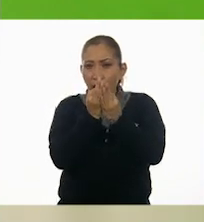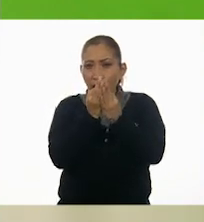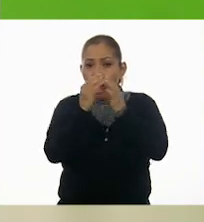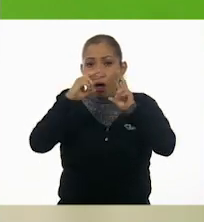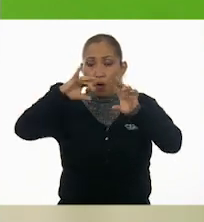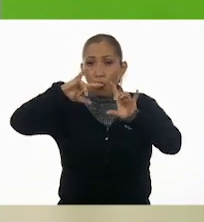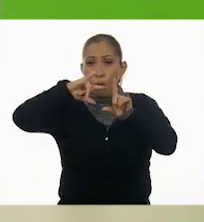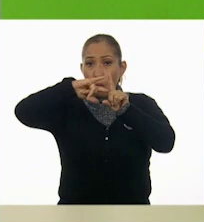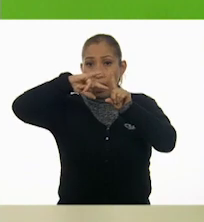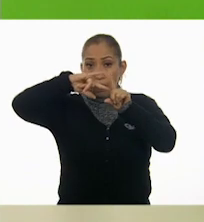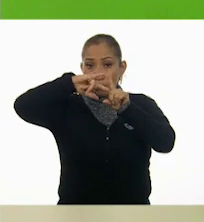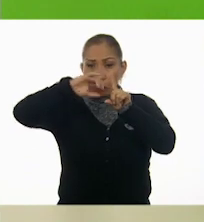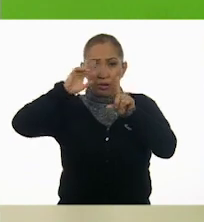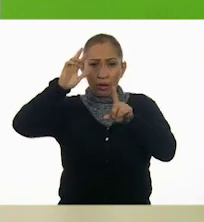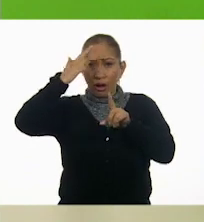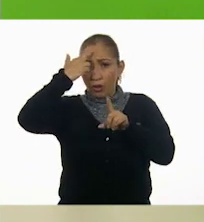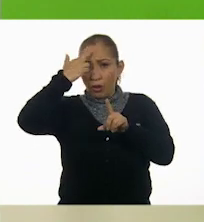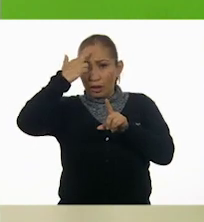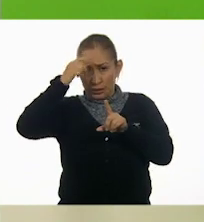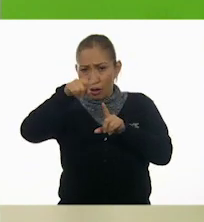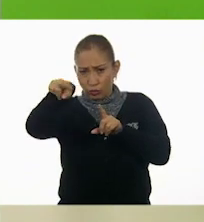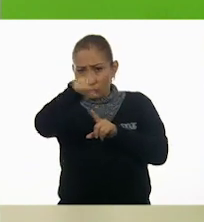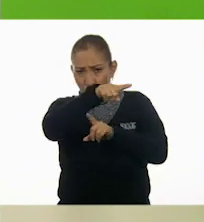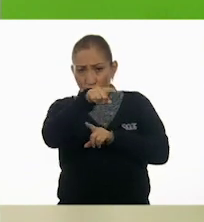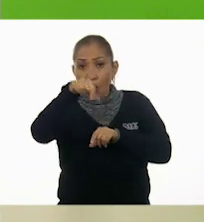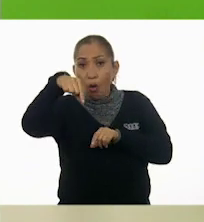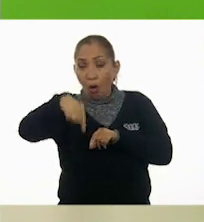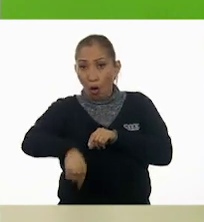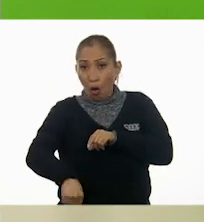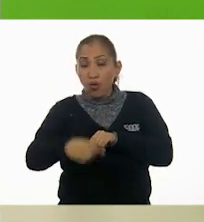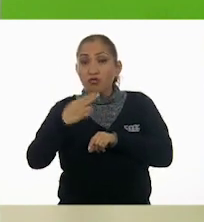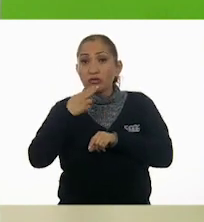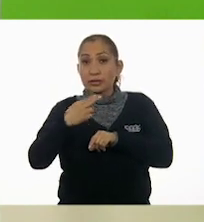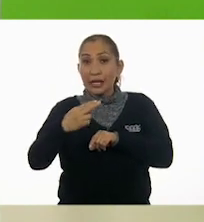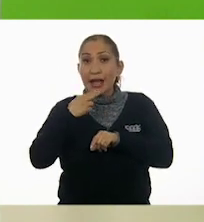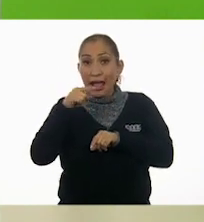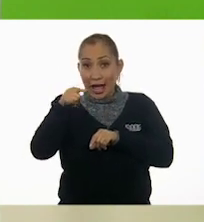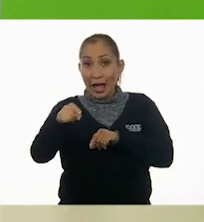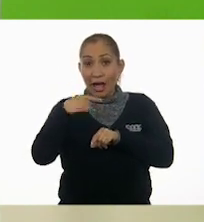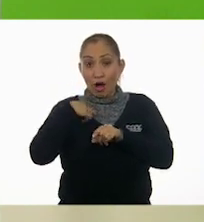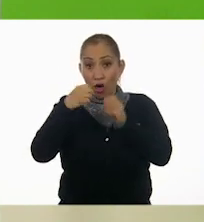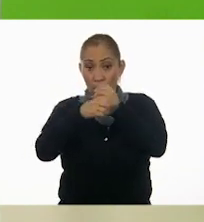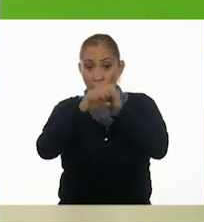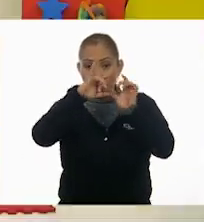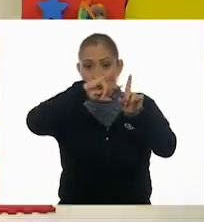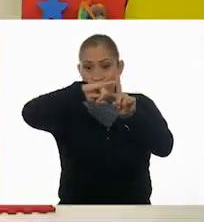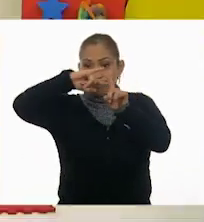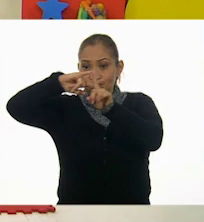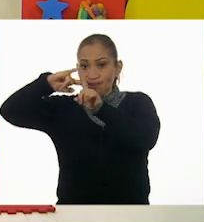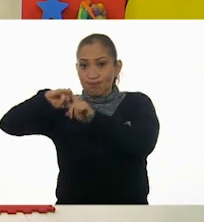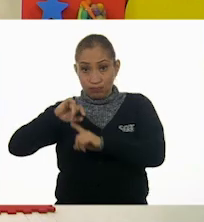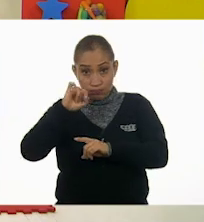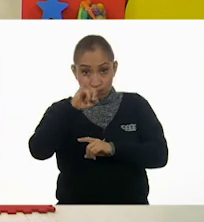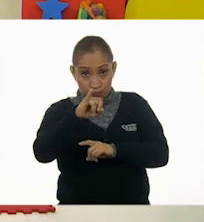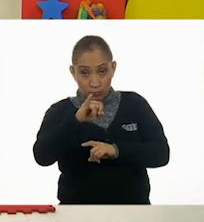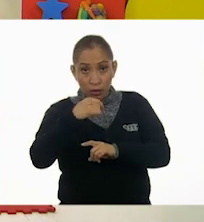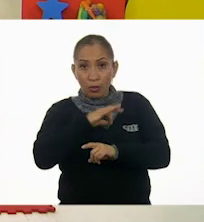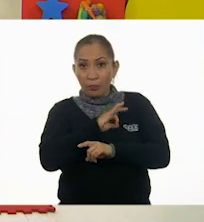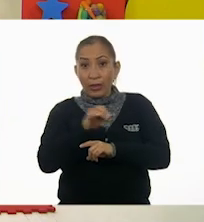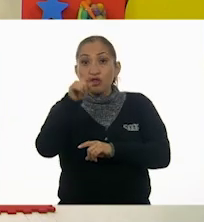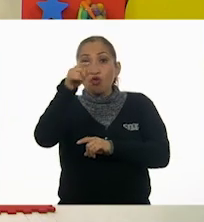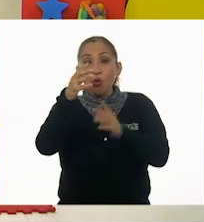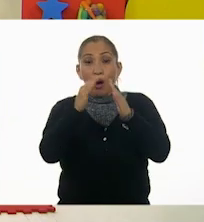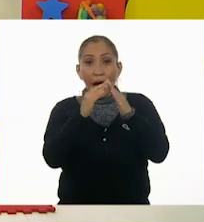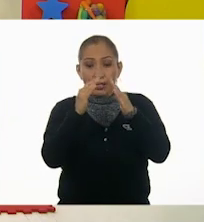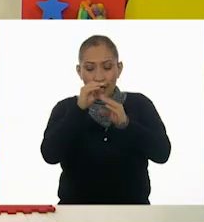cuadrado. ¿Recuerdan las niñas y los niños que hoy vamos a usar estas piezas? ¡Sí! Si las pudieron hacer